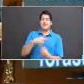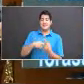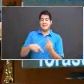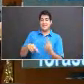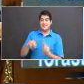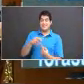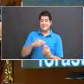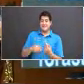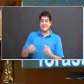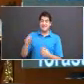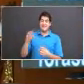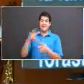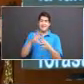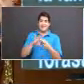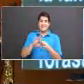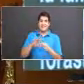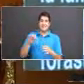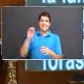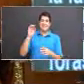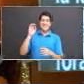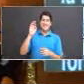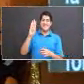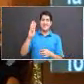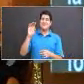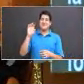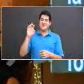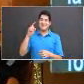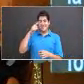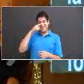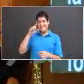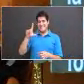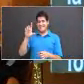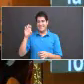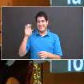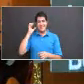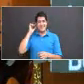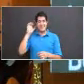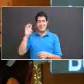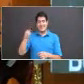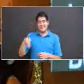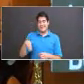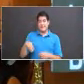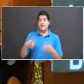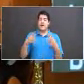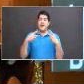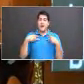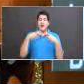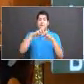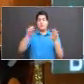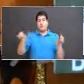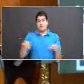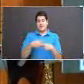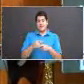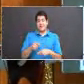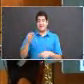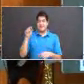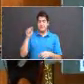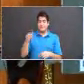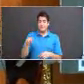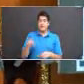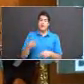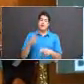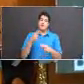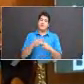positivas. Y solo una le voy a mencionar por causa del tiempo, pero esta potestad se llamaba Ibsán.